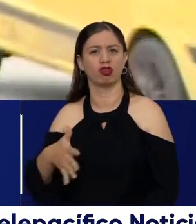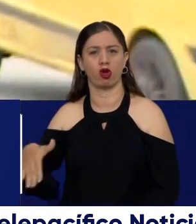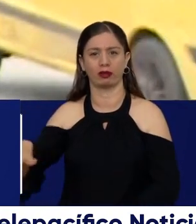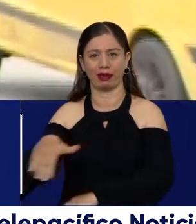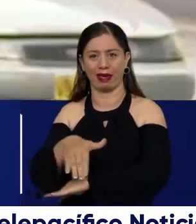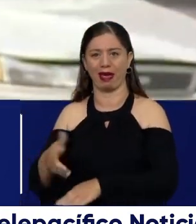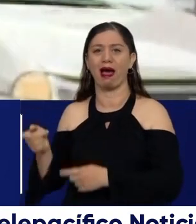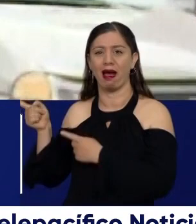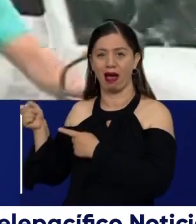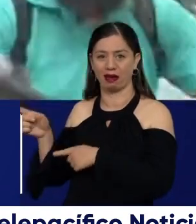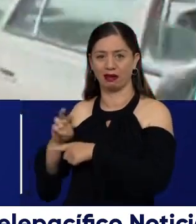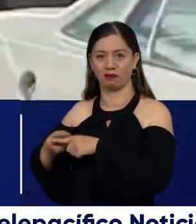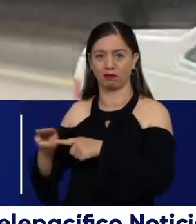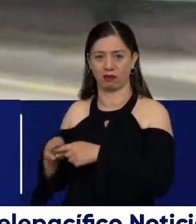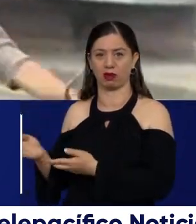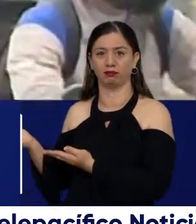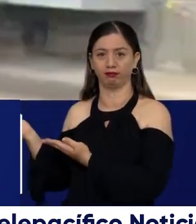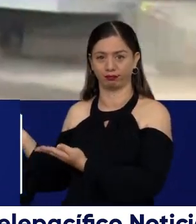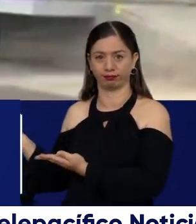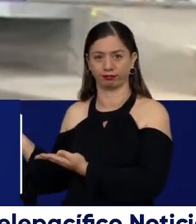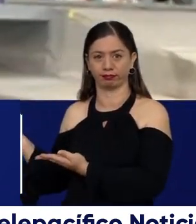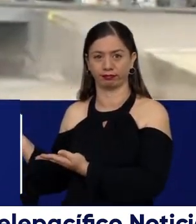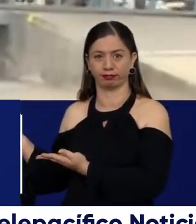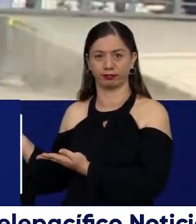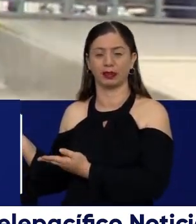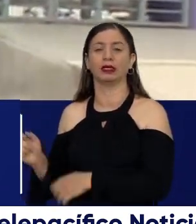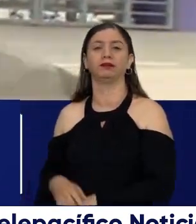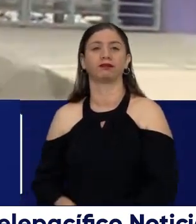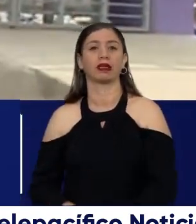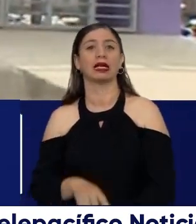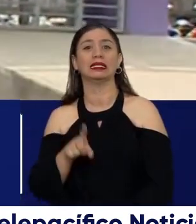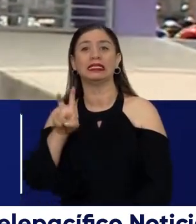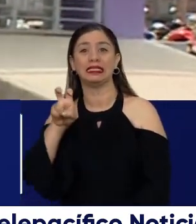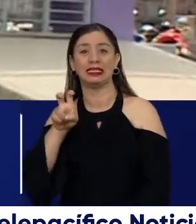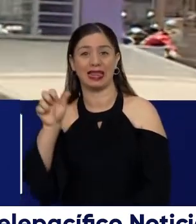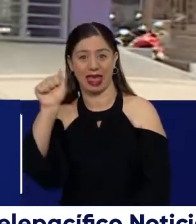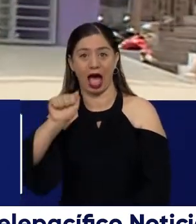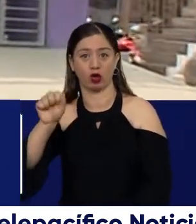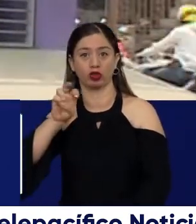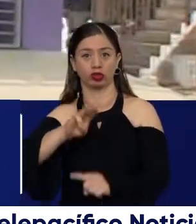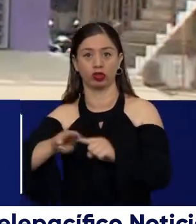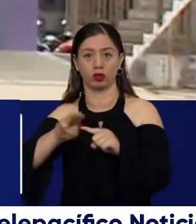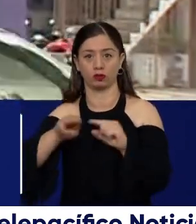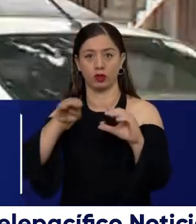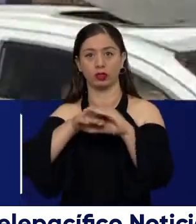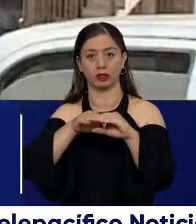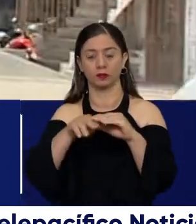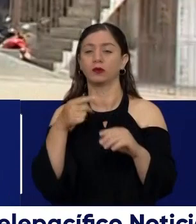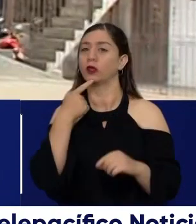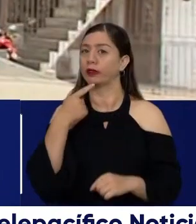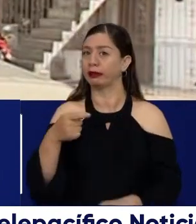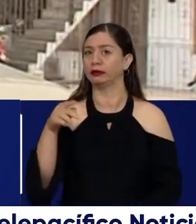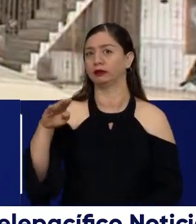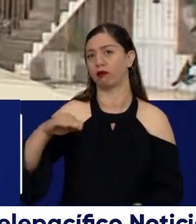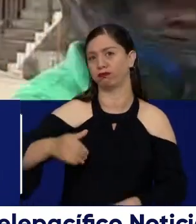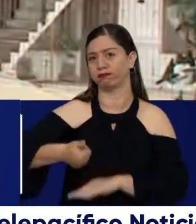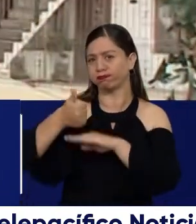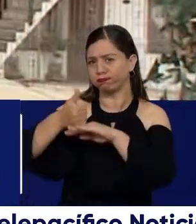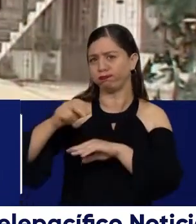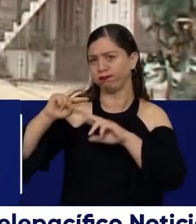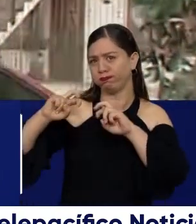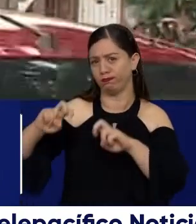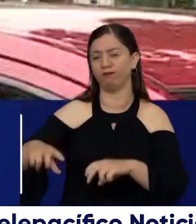en esta estación a mi espaldas, 7 de agosto. Según la información preliminar dada por las autoridades,